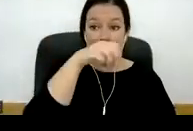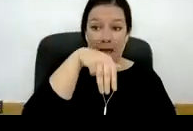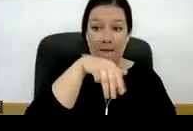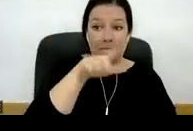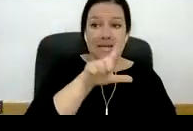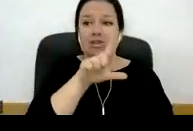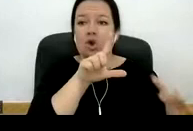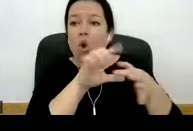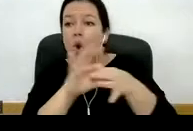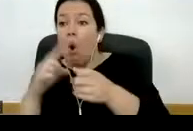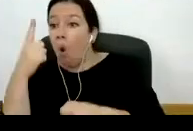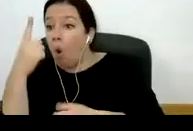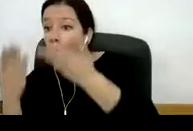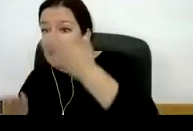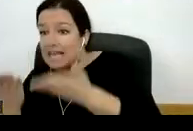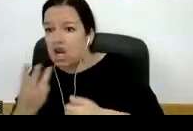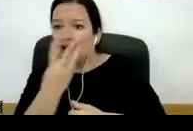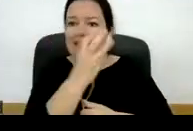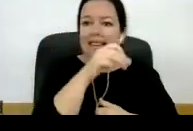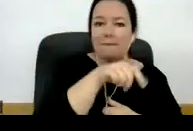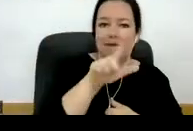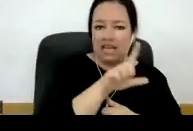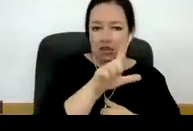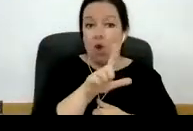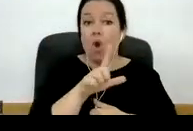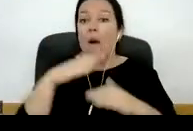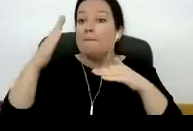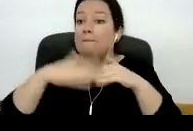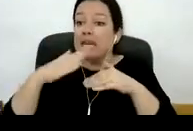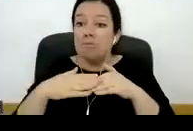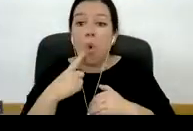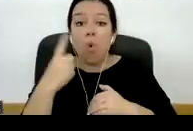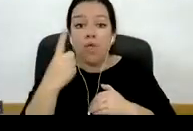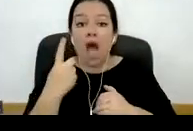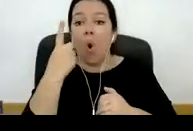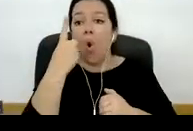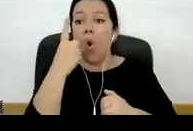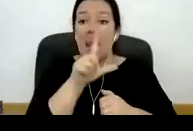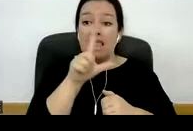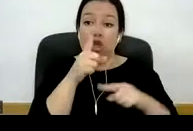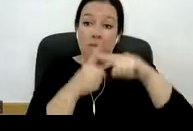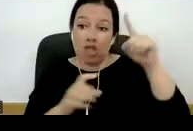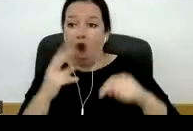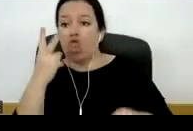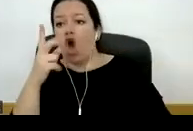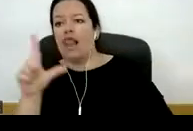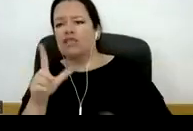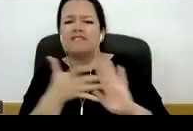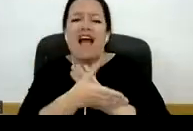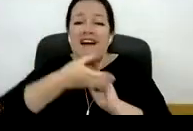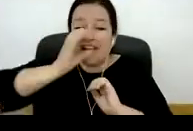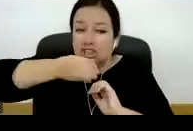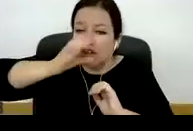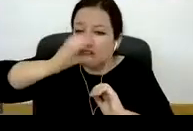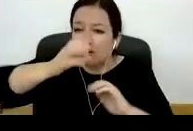día, con un mínimo de ingesta de 1,5 litros a 2 litros al día, es decir, al menos 8 vasos de agua al día.